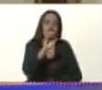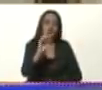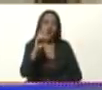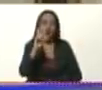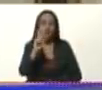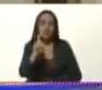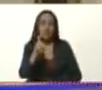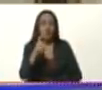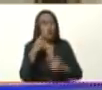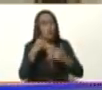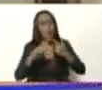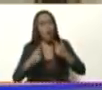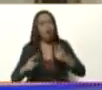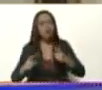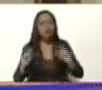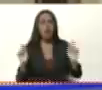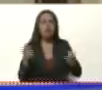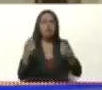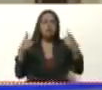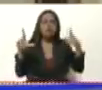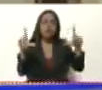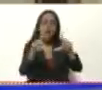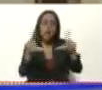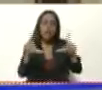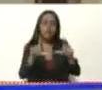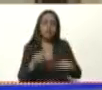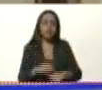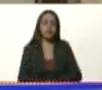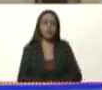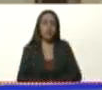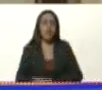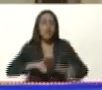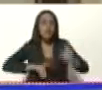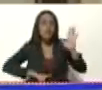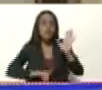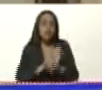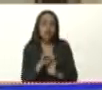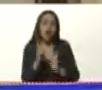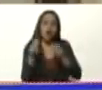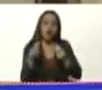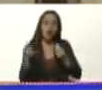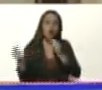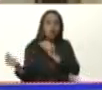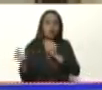inmortalizada por Joan Manuel Serrat, sobre el camino, ¿verdad?